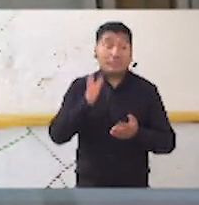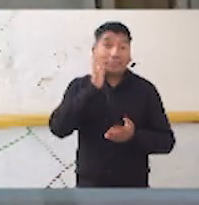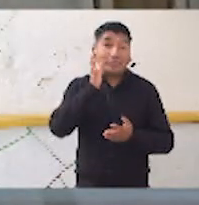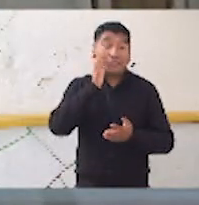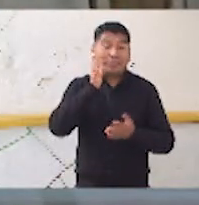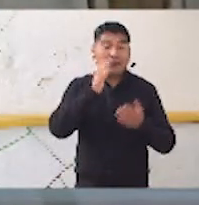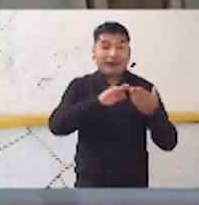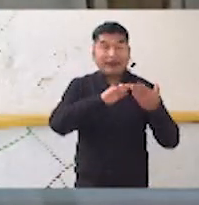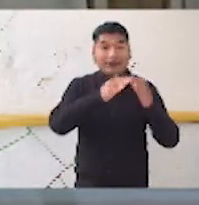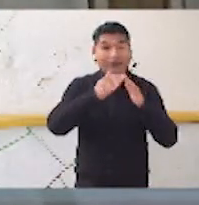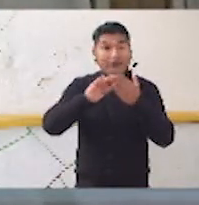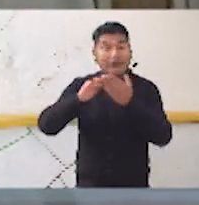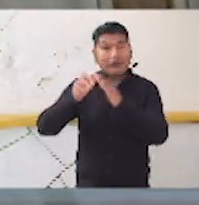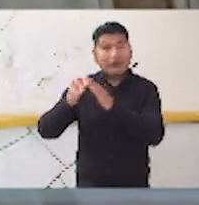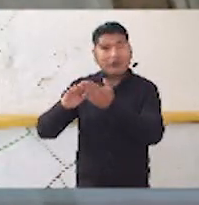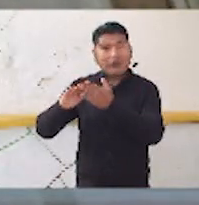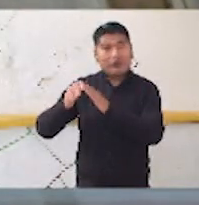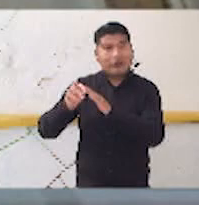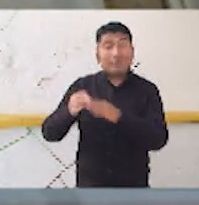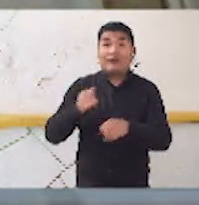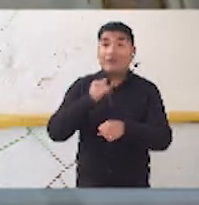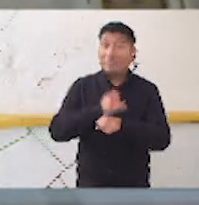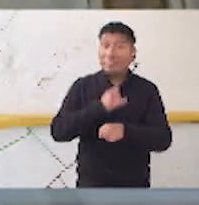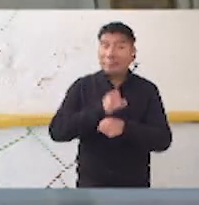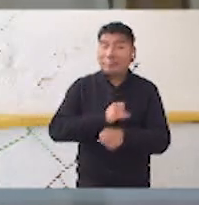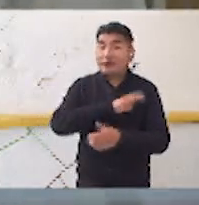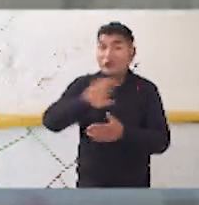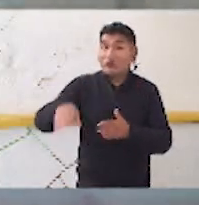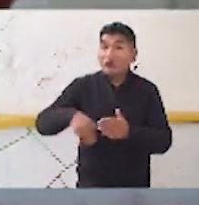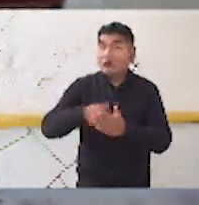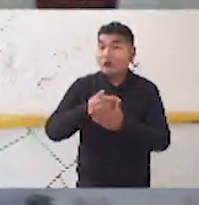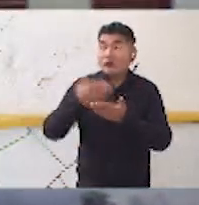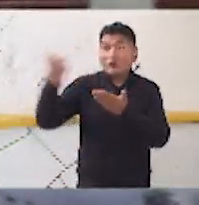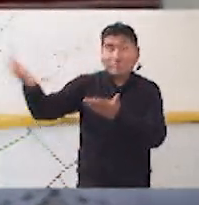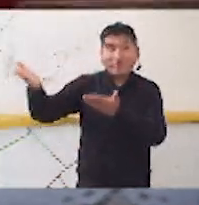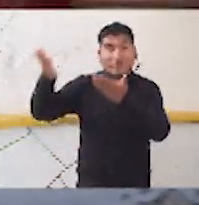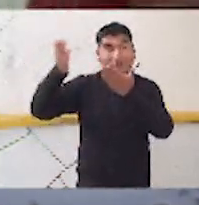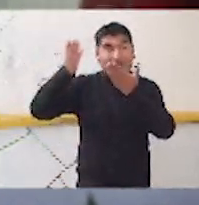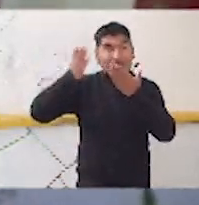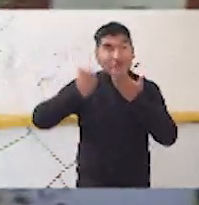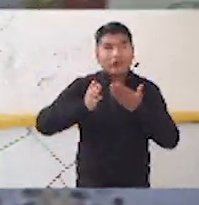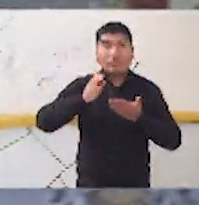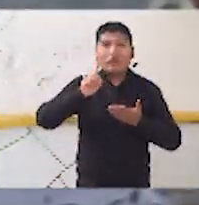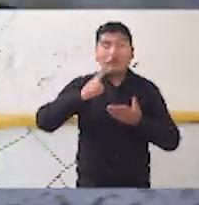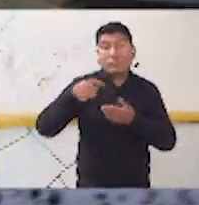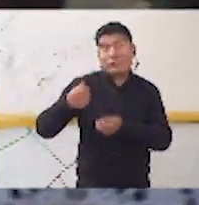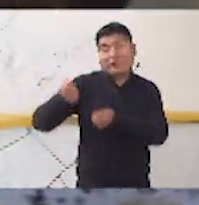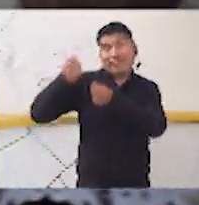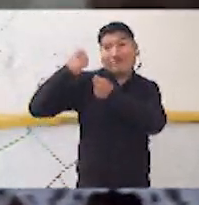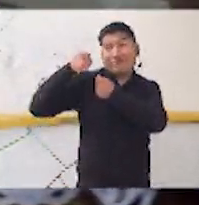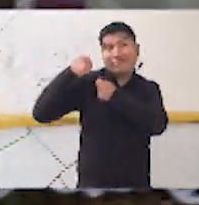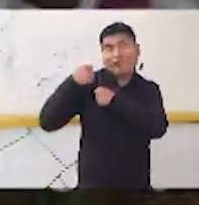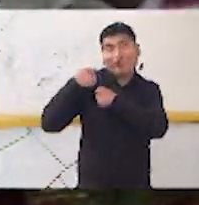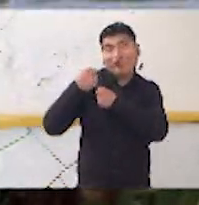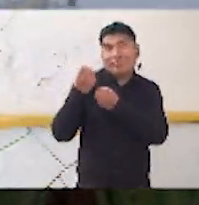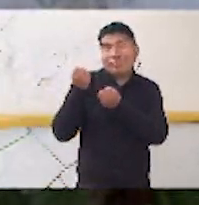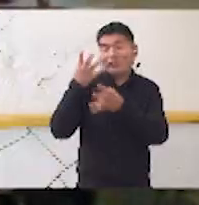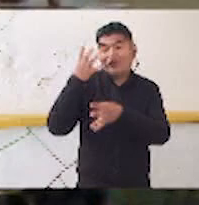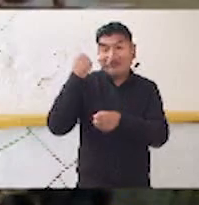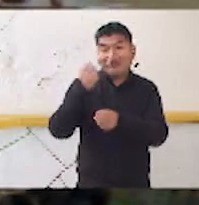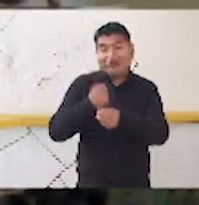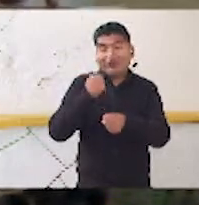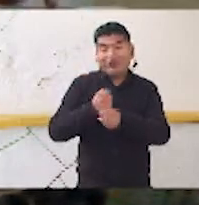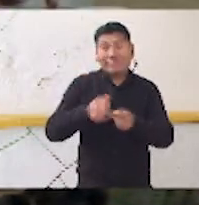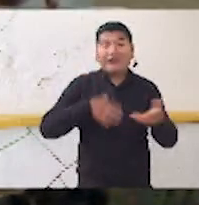Del pueblo, la iglesia toda te trae, un aguañito cargado de puro